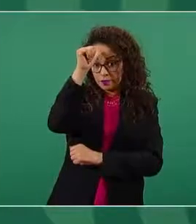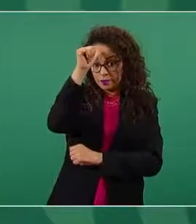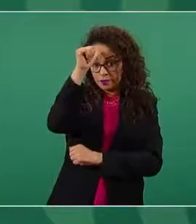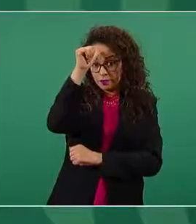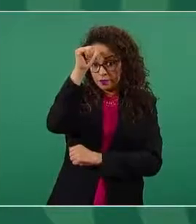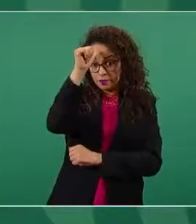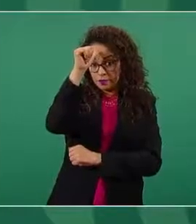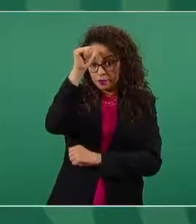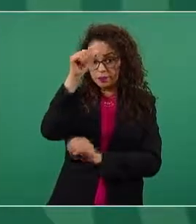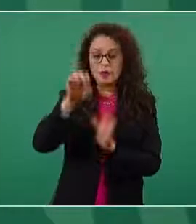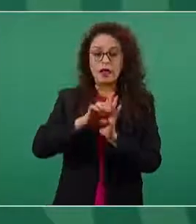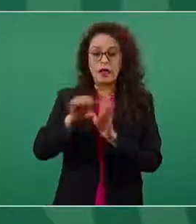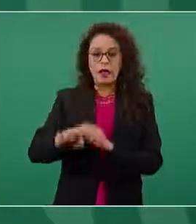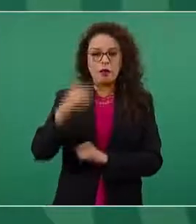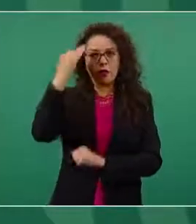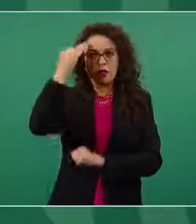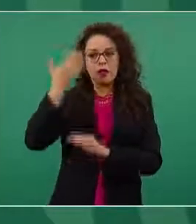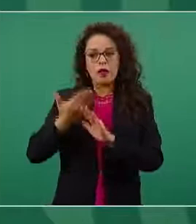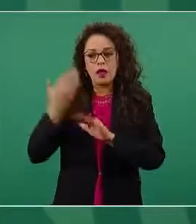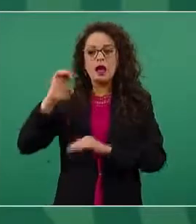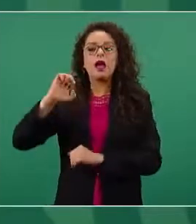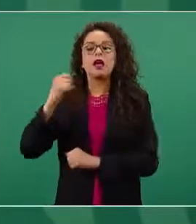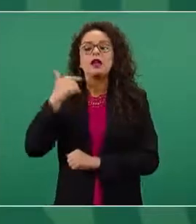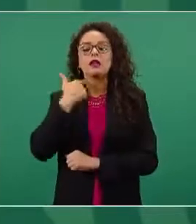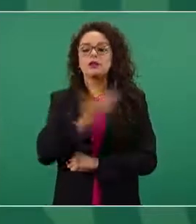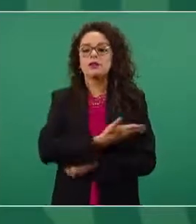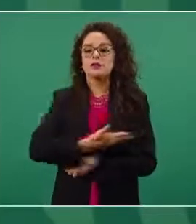en la época de Salinas,